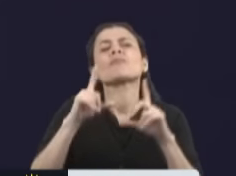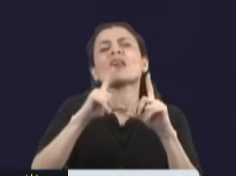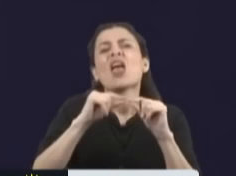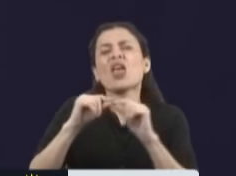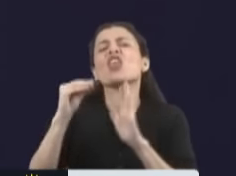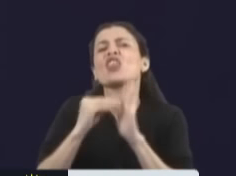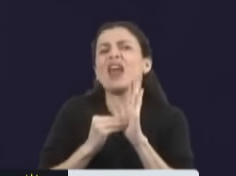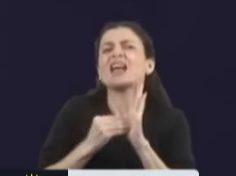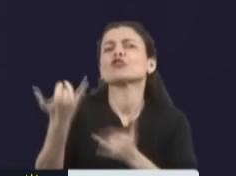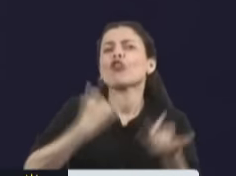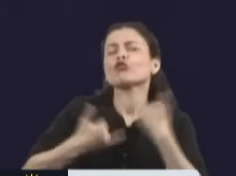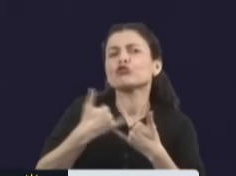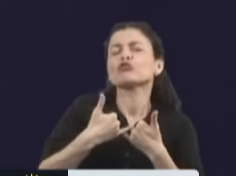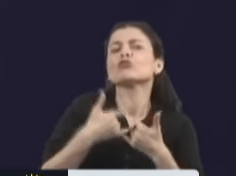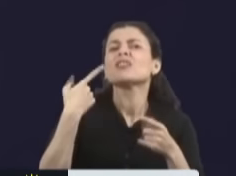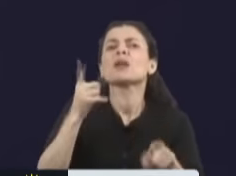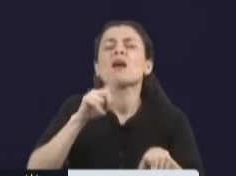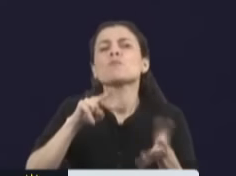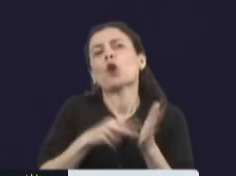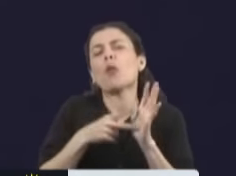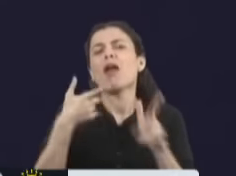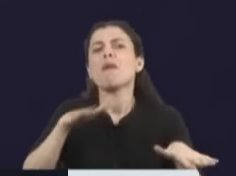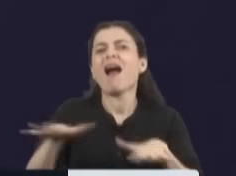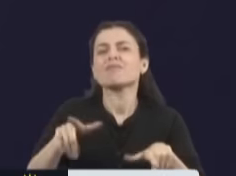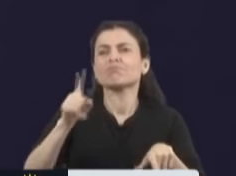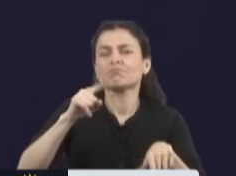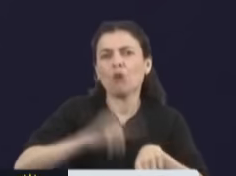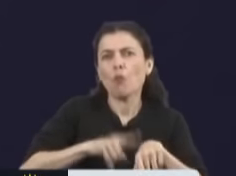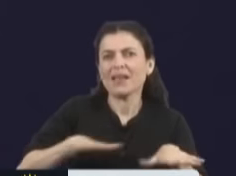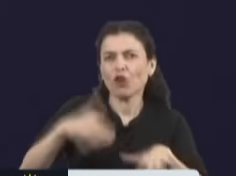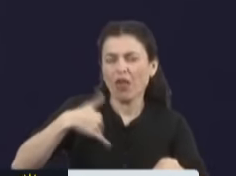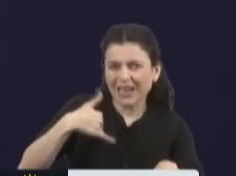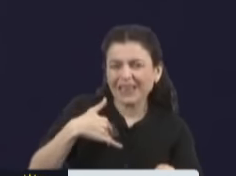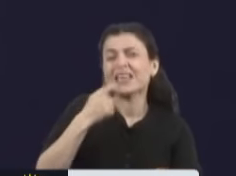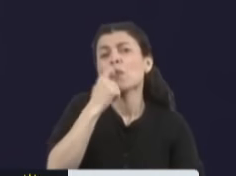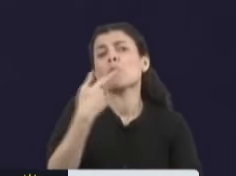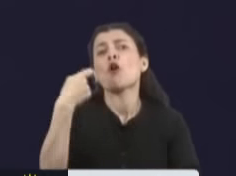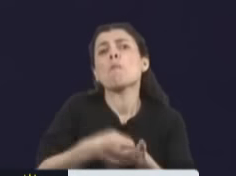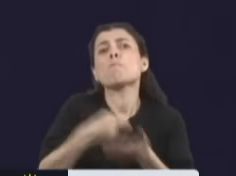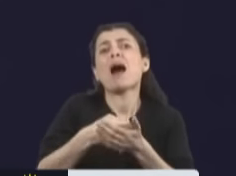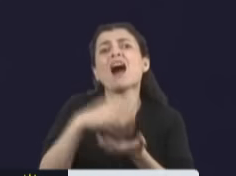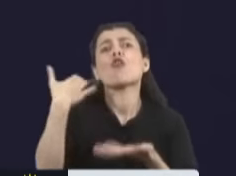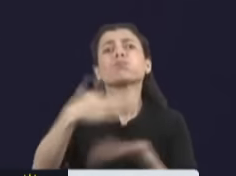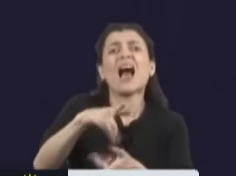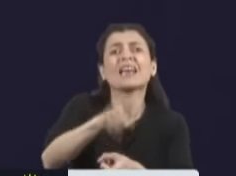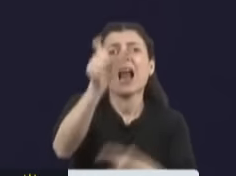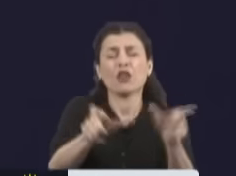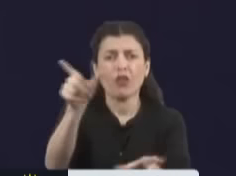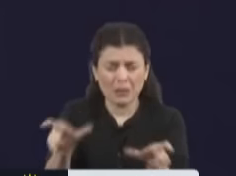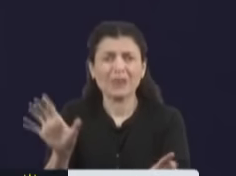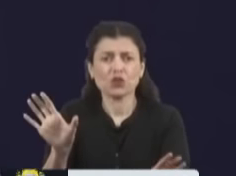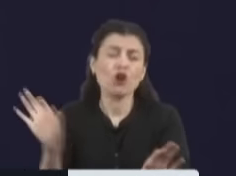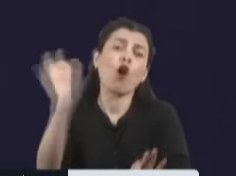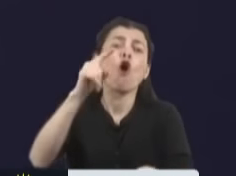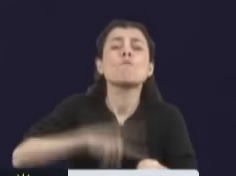ser peor por tema un tema estacional Especialmente con el pago de aguinaldos y en nuestro caso o en este momento